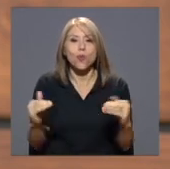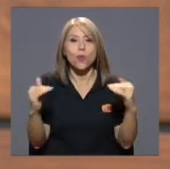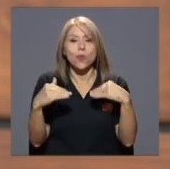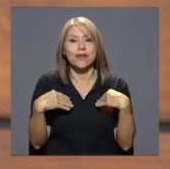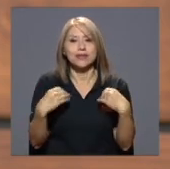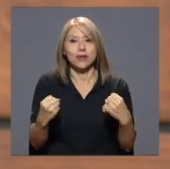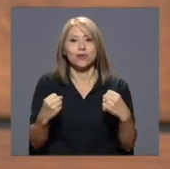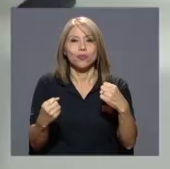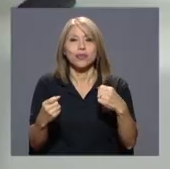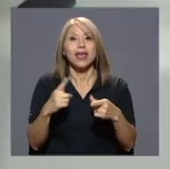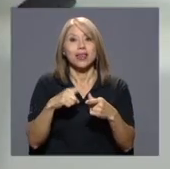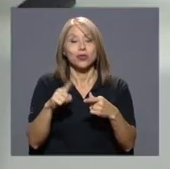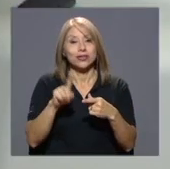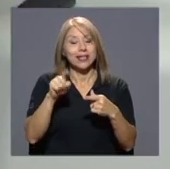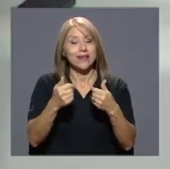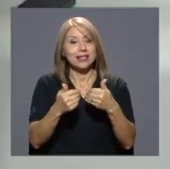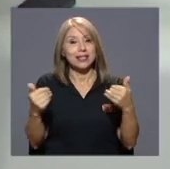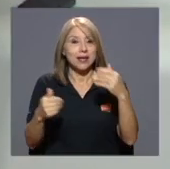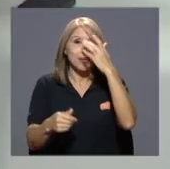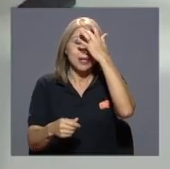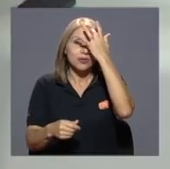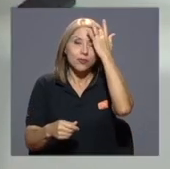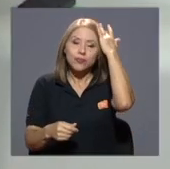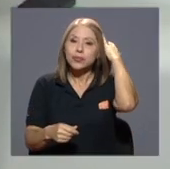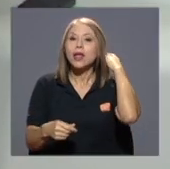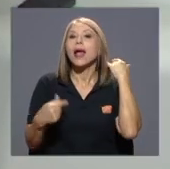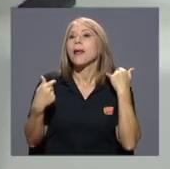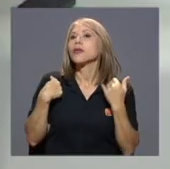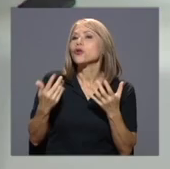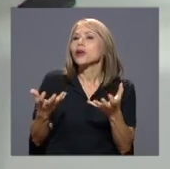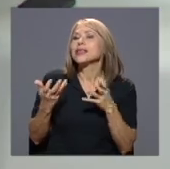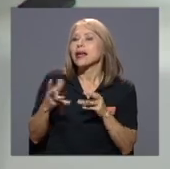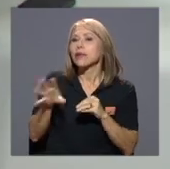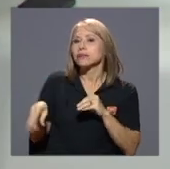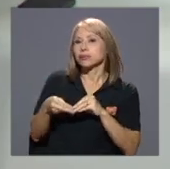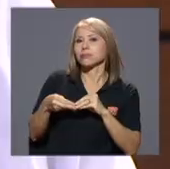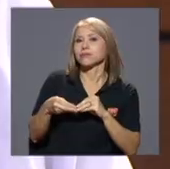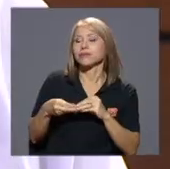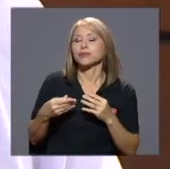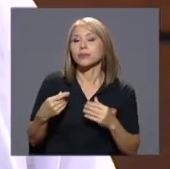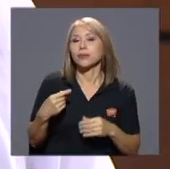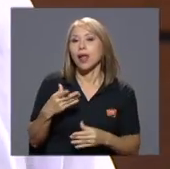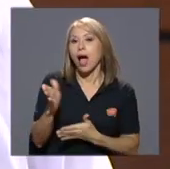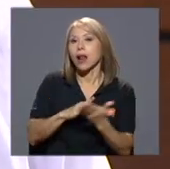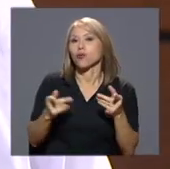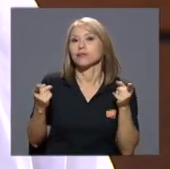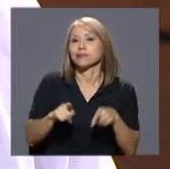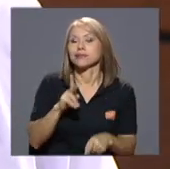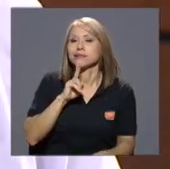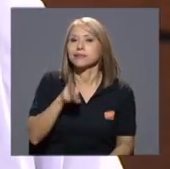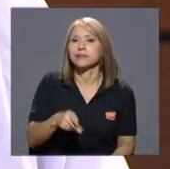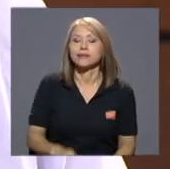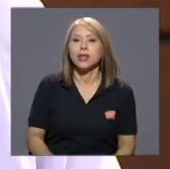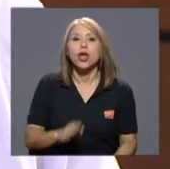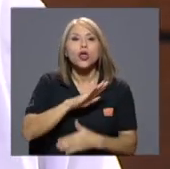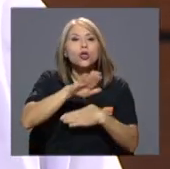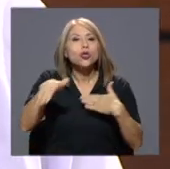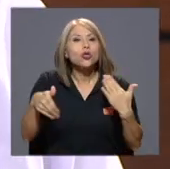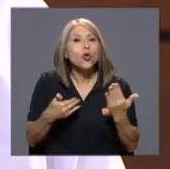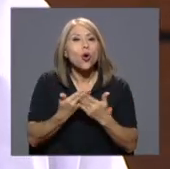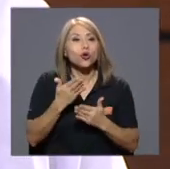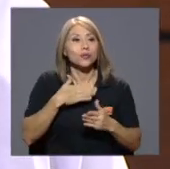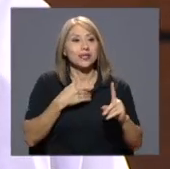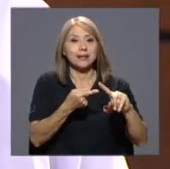ahí me gustaría hacer esa separación. Sí. Quisiera como poner entre guiones algo, porque es una realidad, ¿verdad? Uh-huh. Todos los amigos que tengo